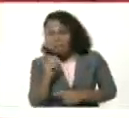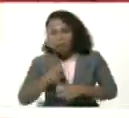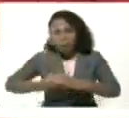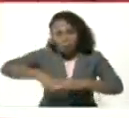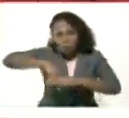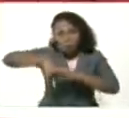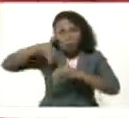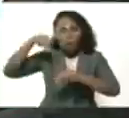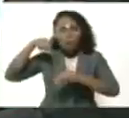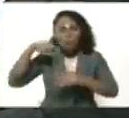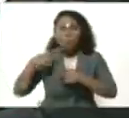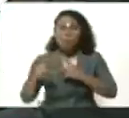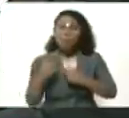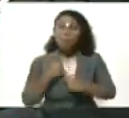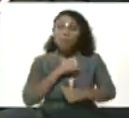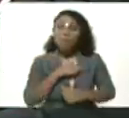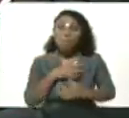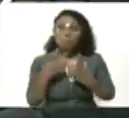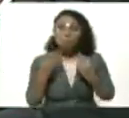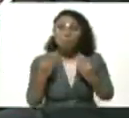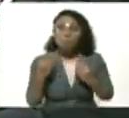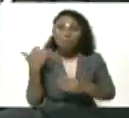tenemos